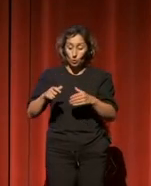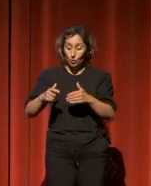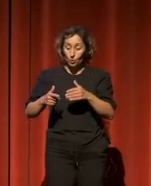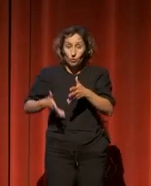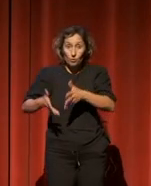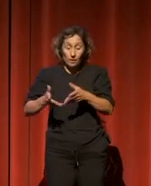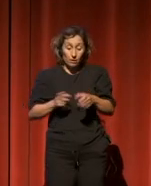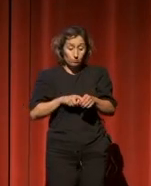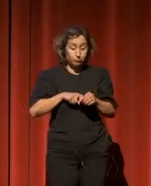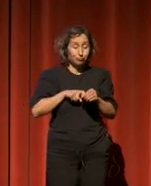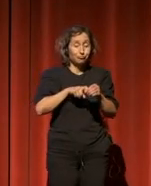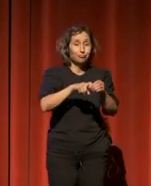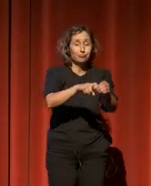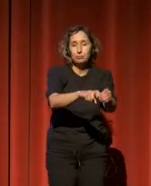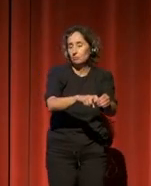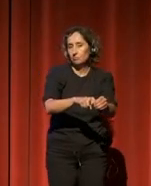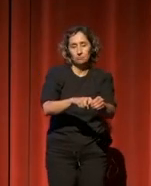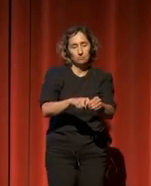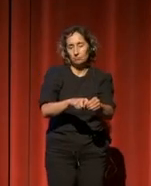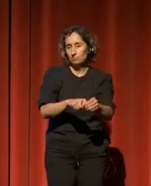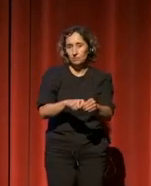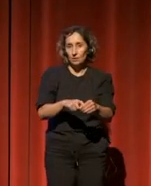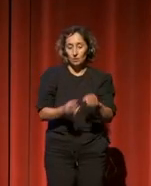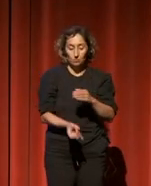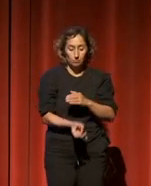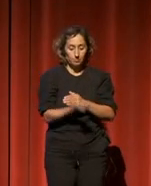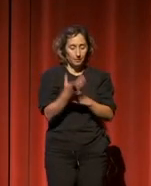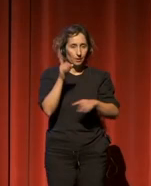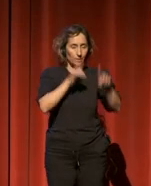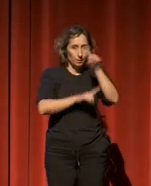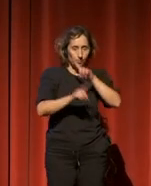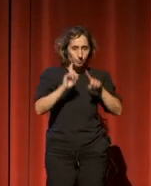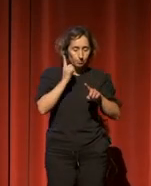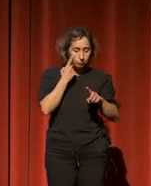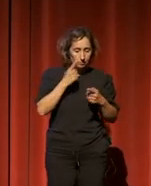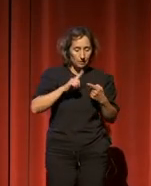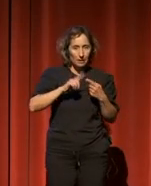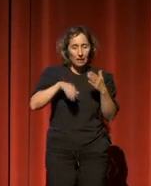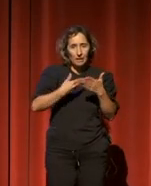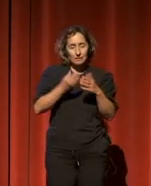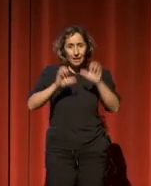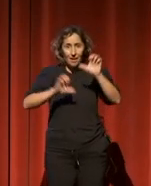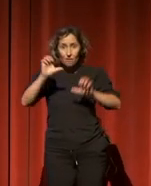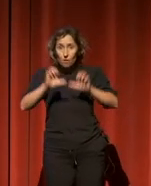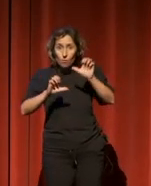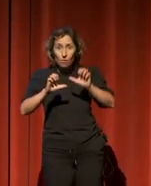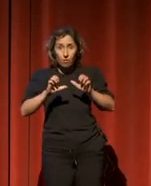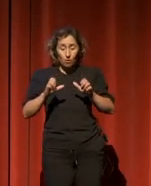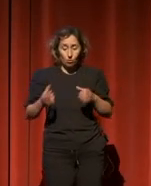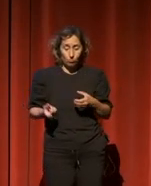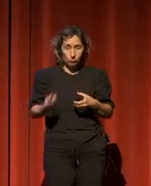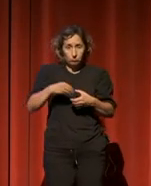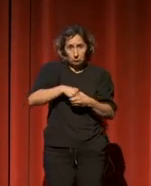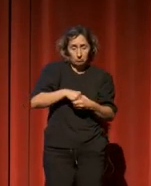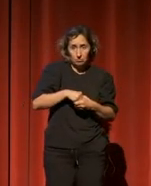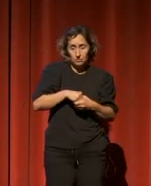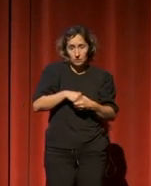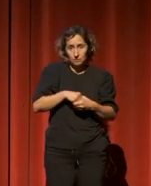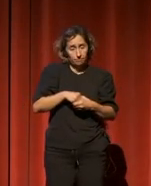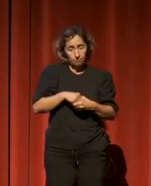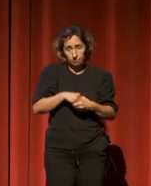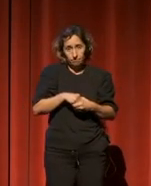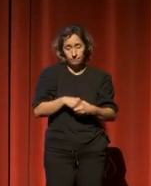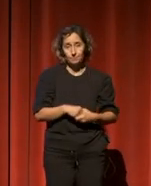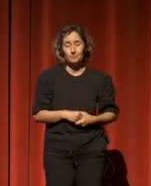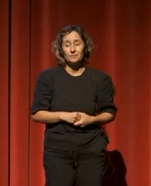el principio hasta el final desde la formulación de la problemática hasta la evaluación de la misma que quizá Quizá no es lo que